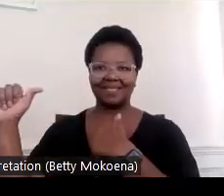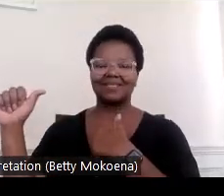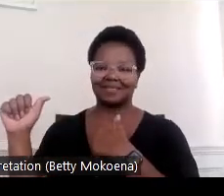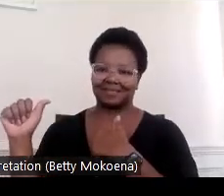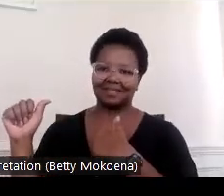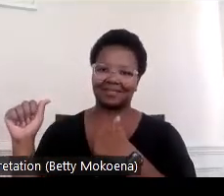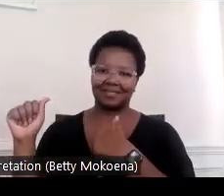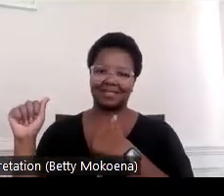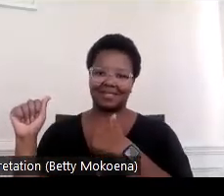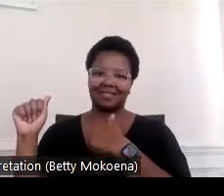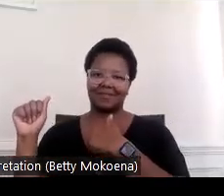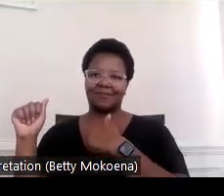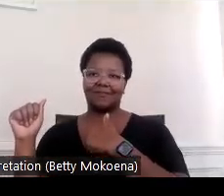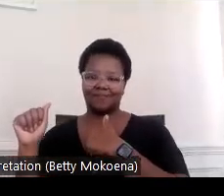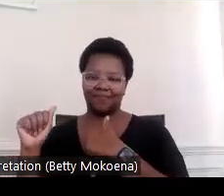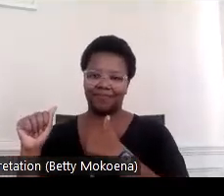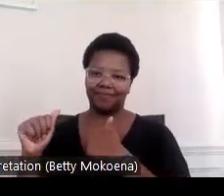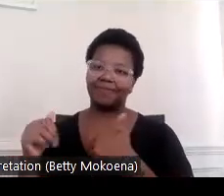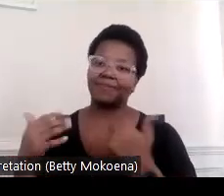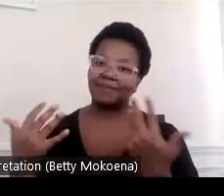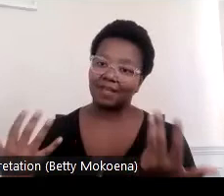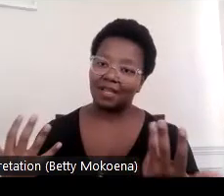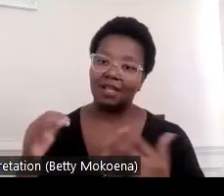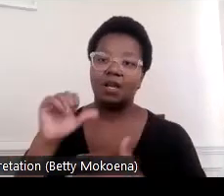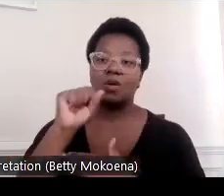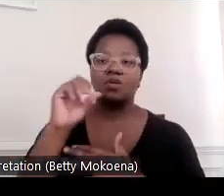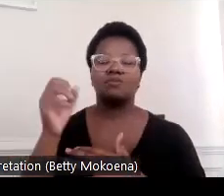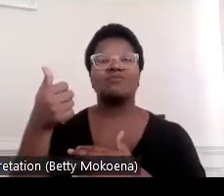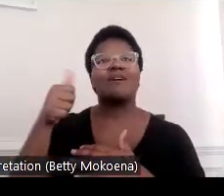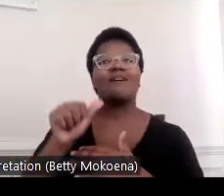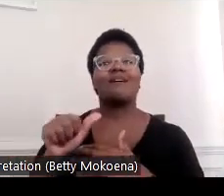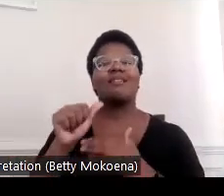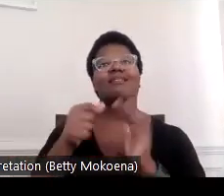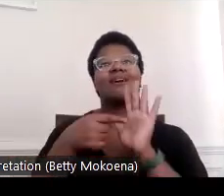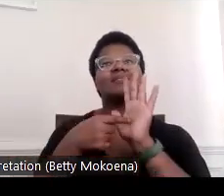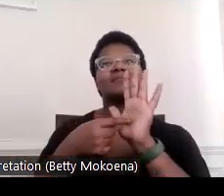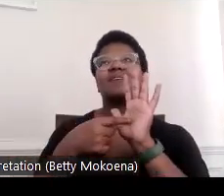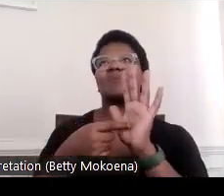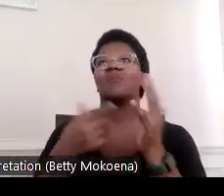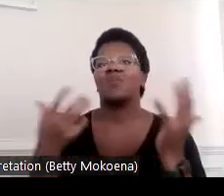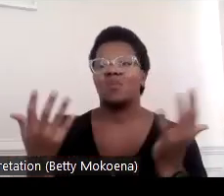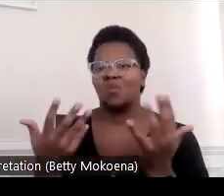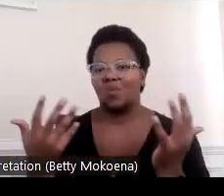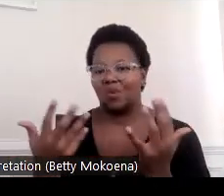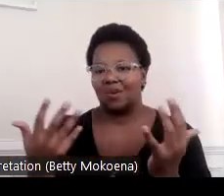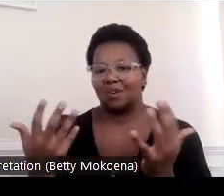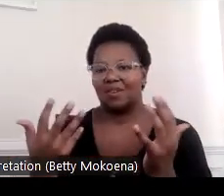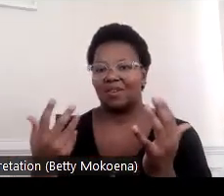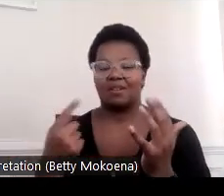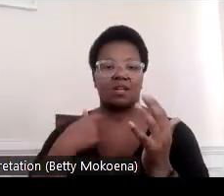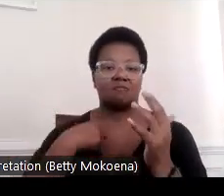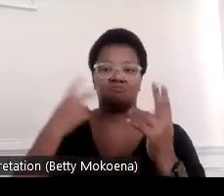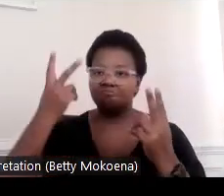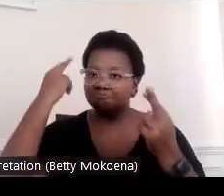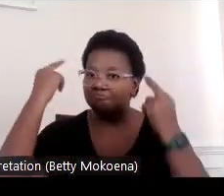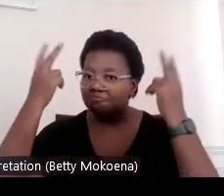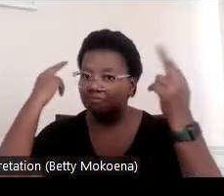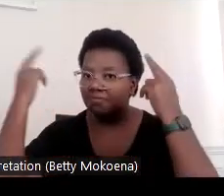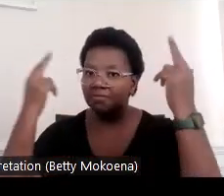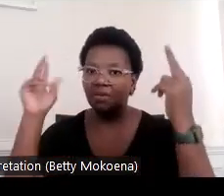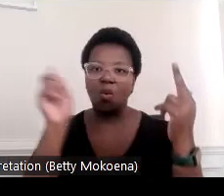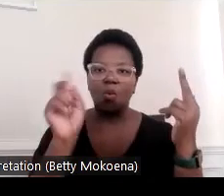las mismas siempre en el hogar verdad o que no sean simplemente personas discapacitadas con discapacidades otro ejemplo